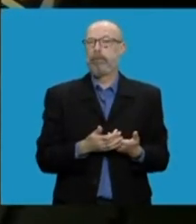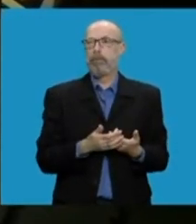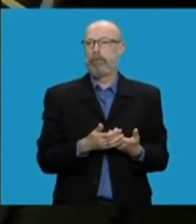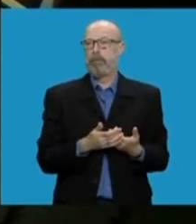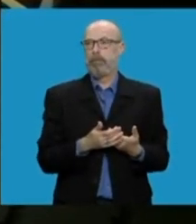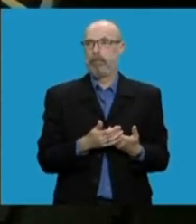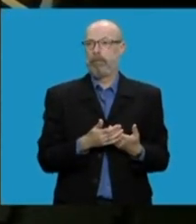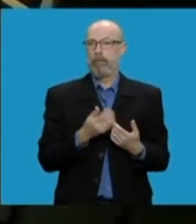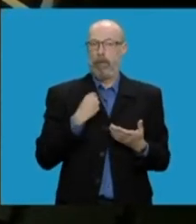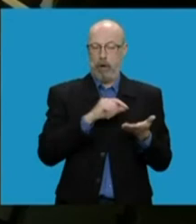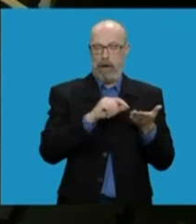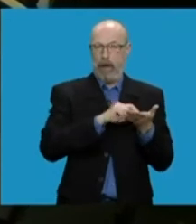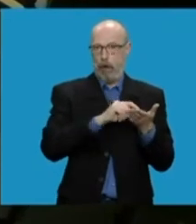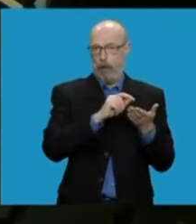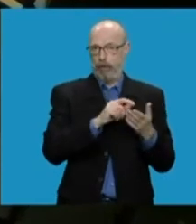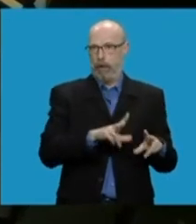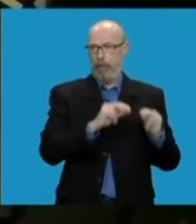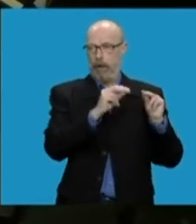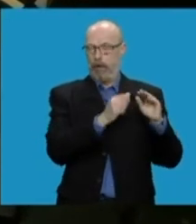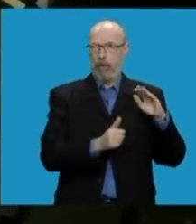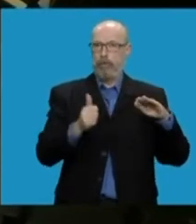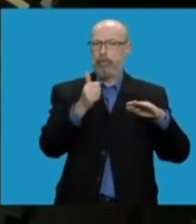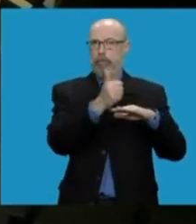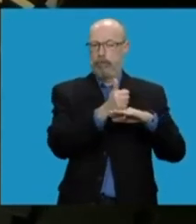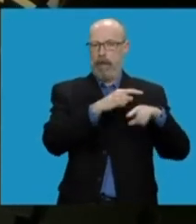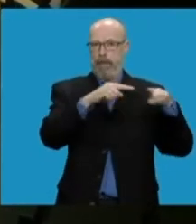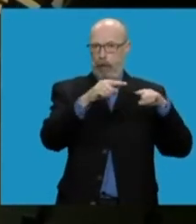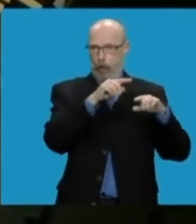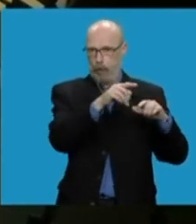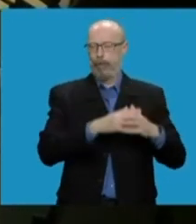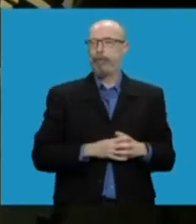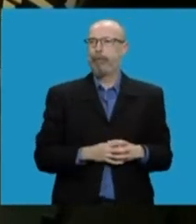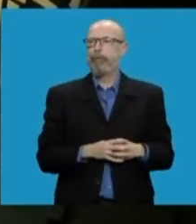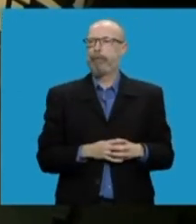la redacción pasar a la dirección del periódico.